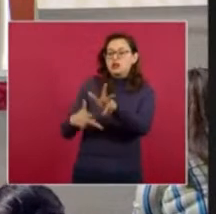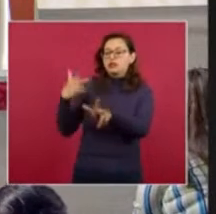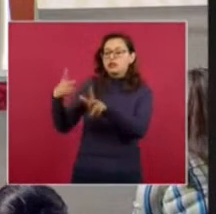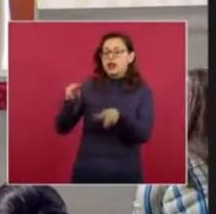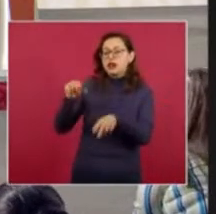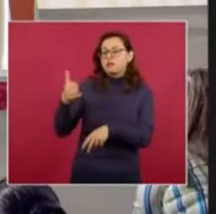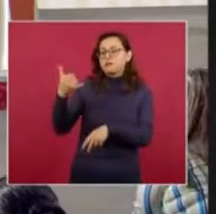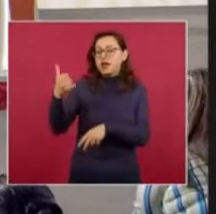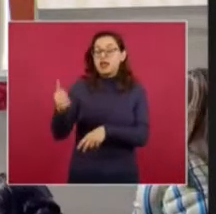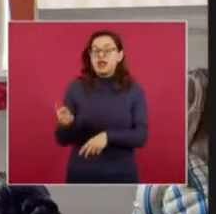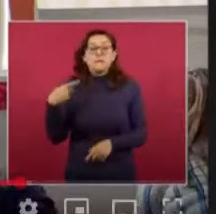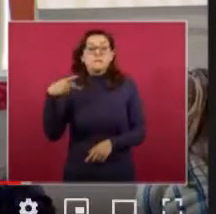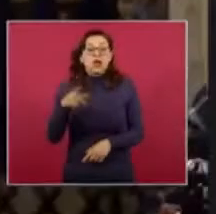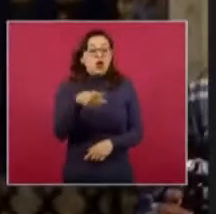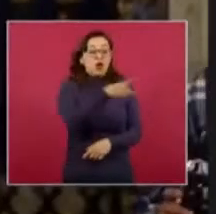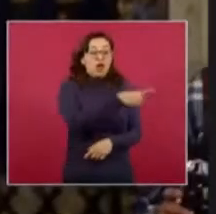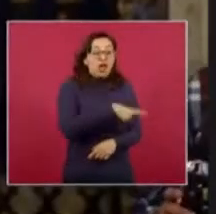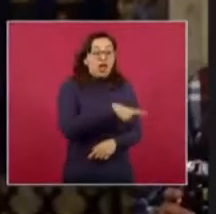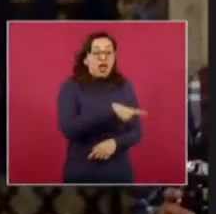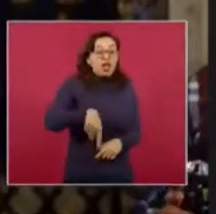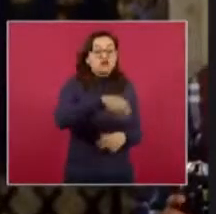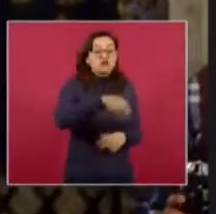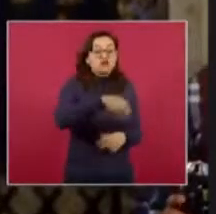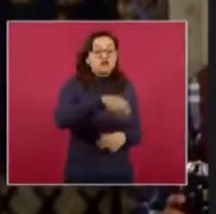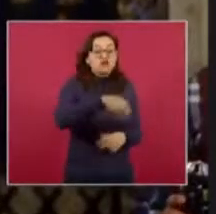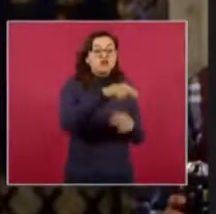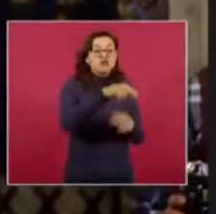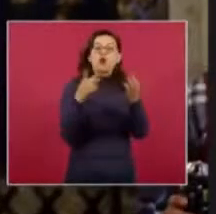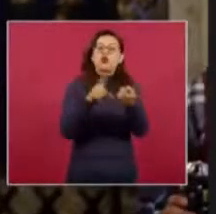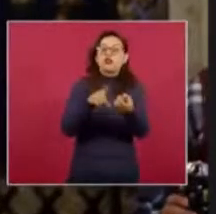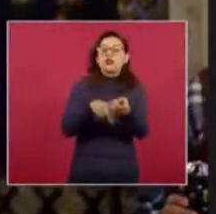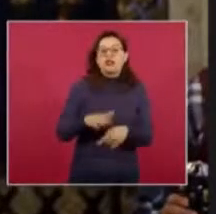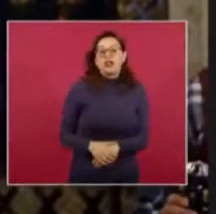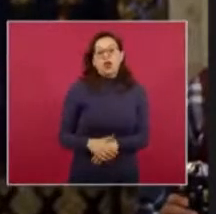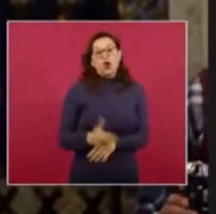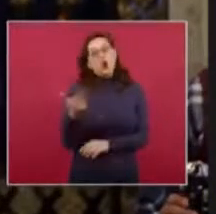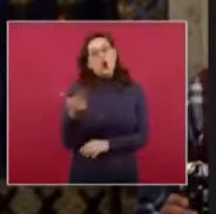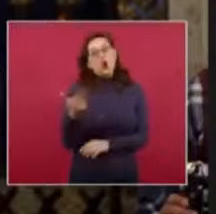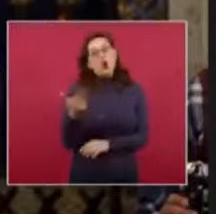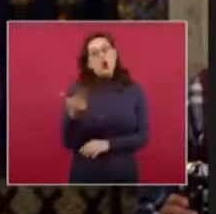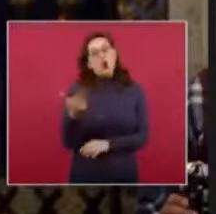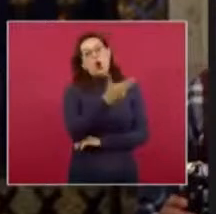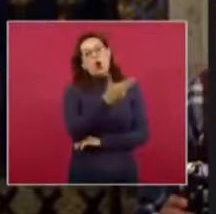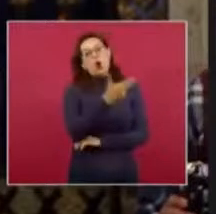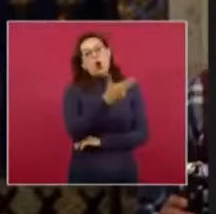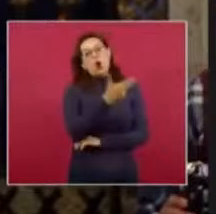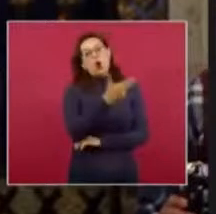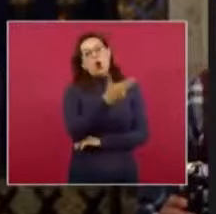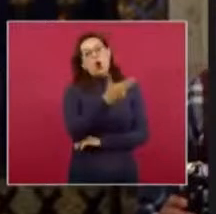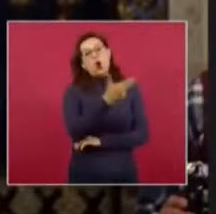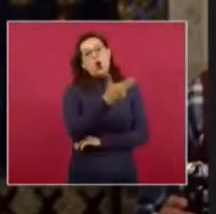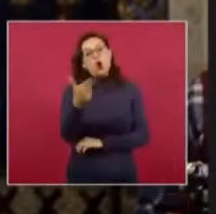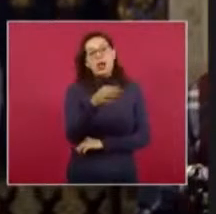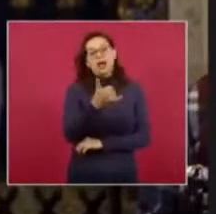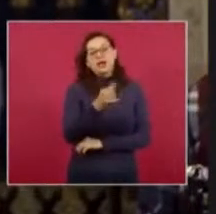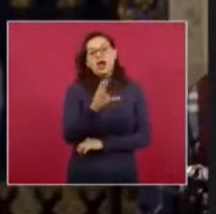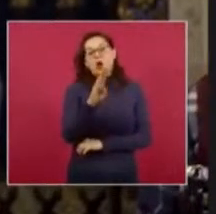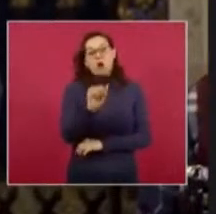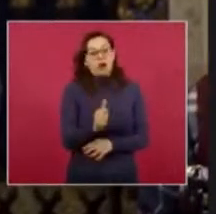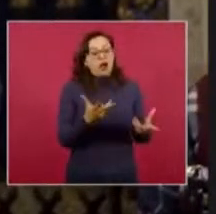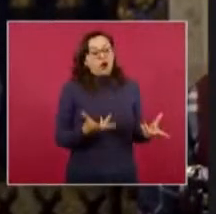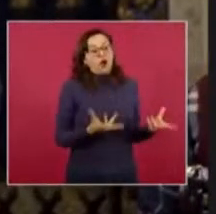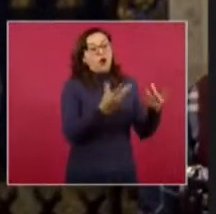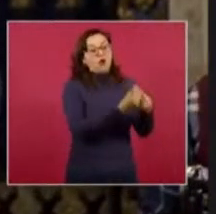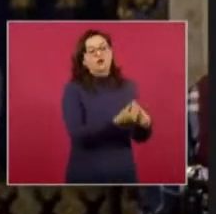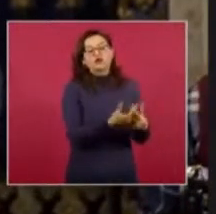donde acuden a parte de ellos quedarse a jugar golf con todos los con los empresarios que